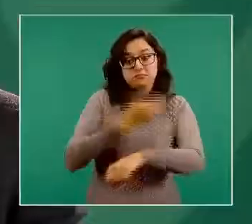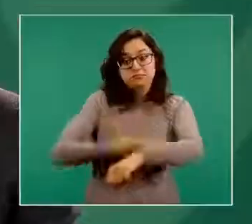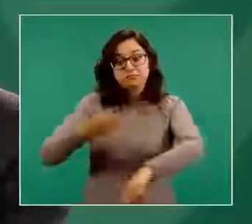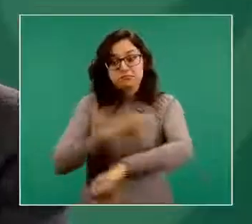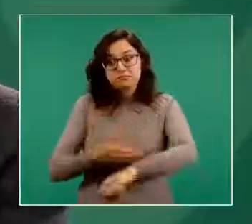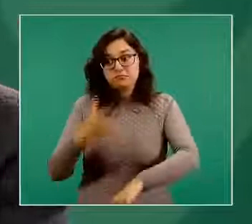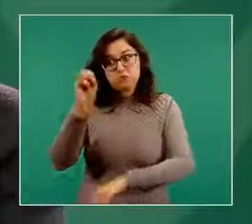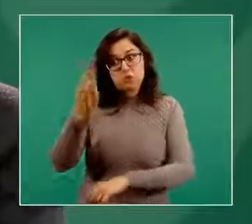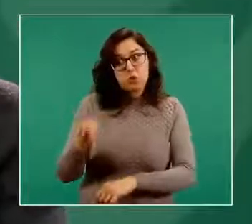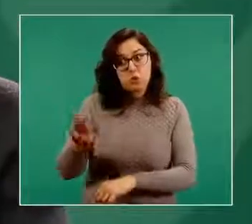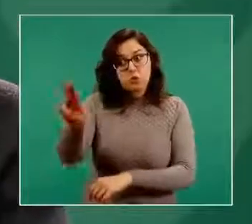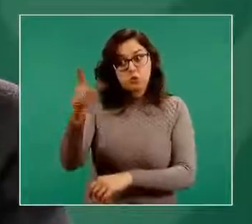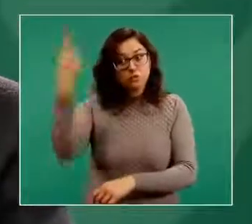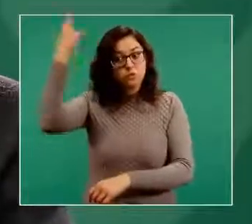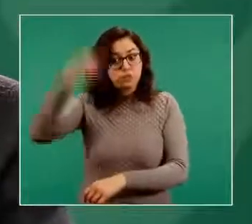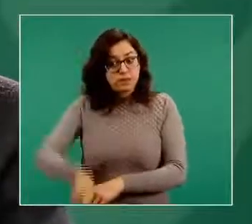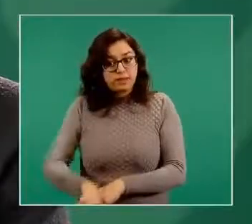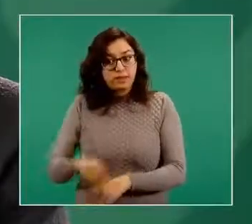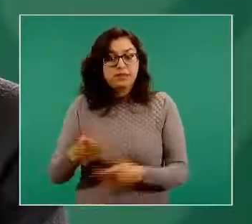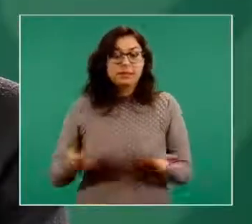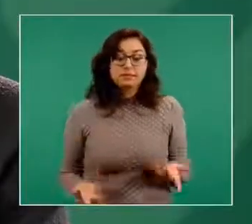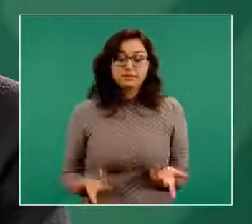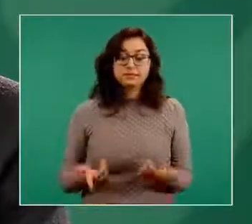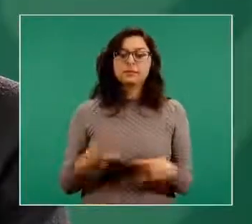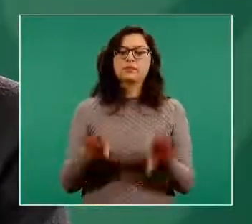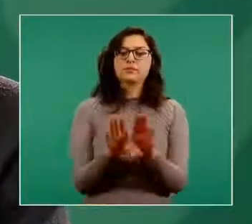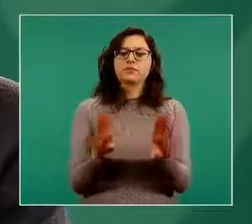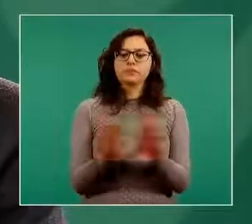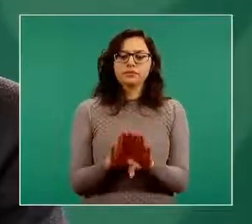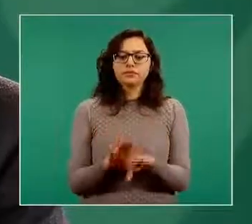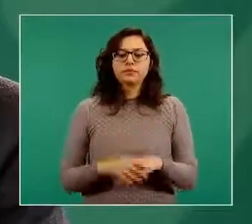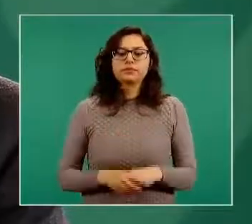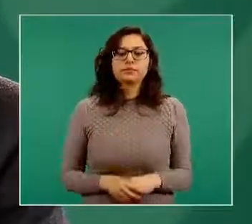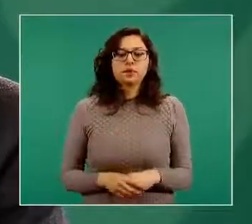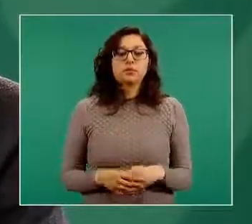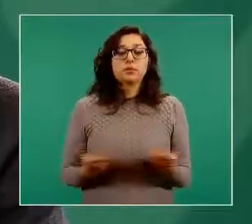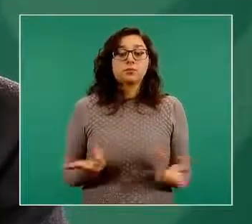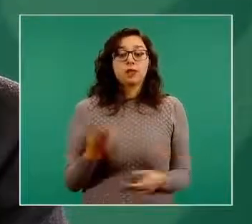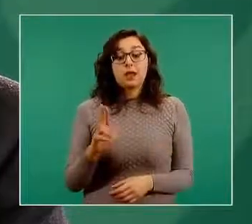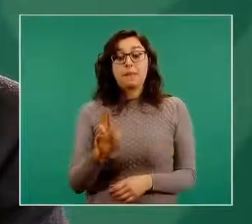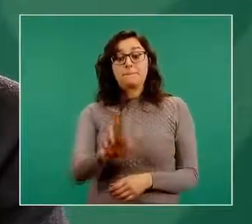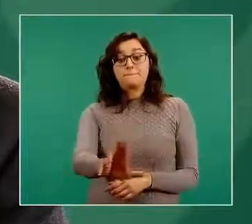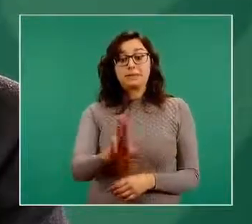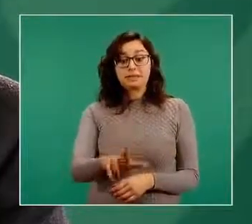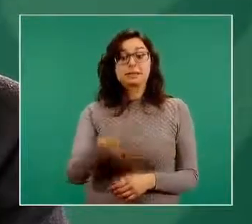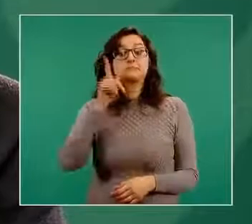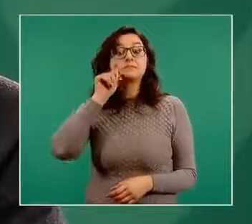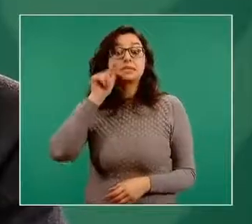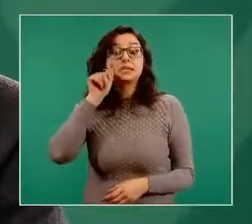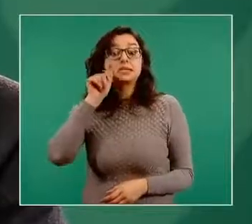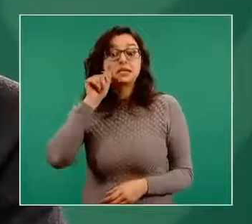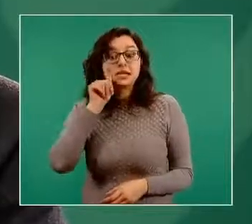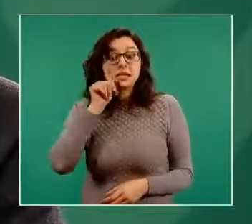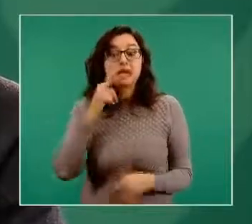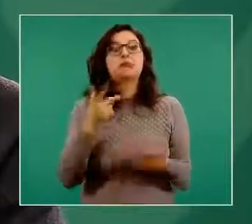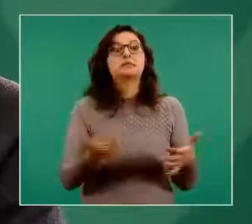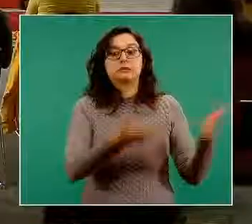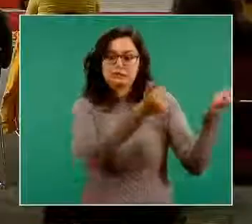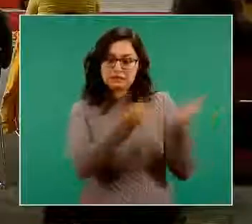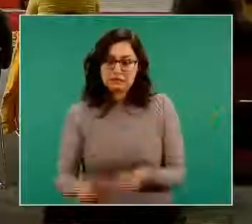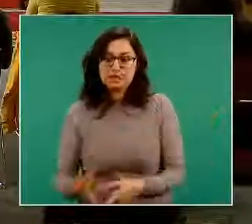refiere. La consecuencia sobre el embarque que estaba programado para mañana y que sigue